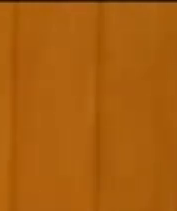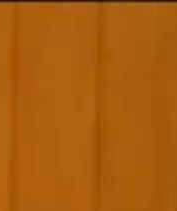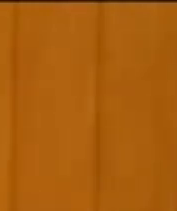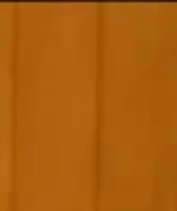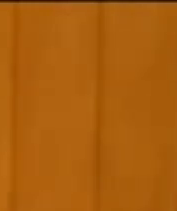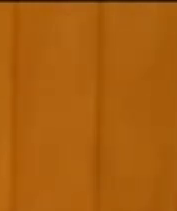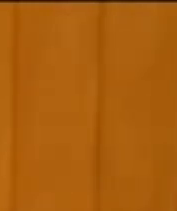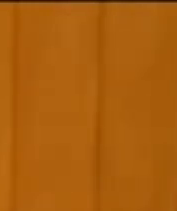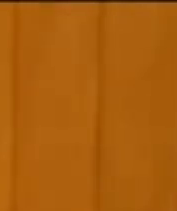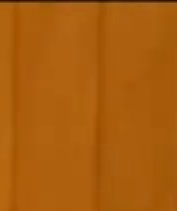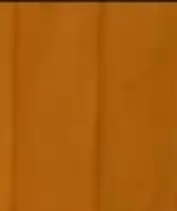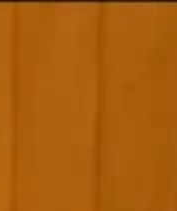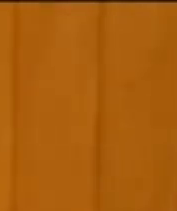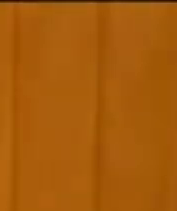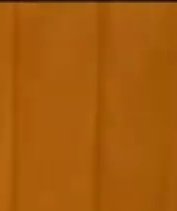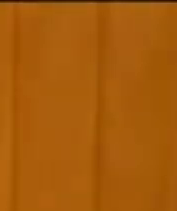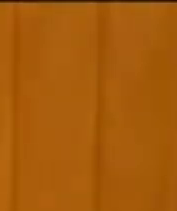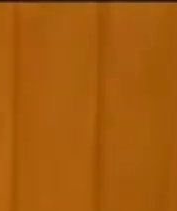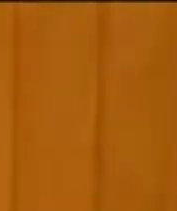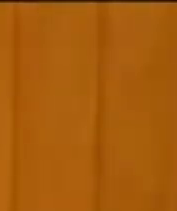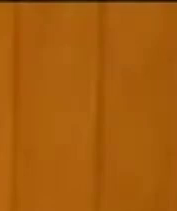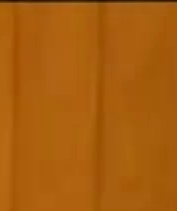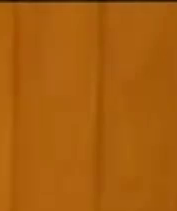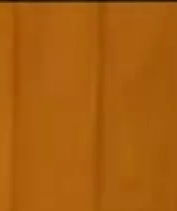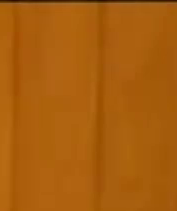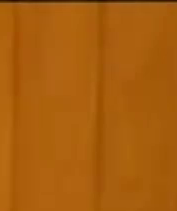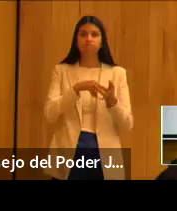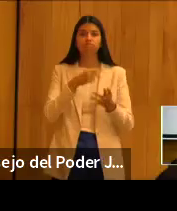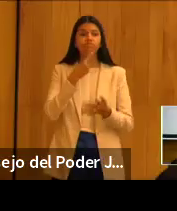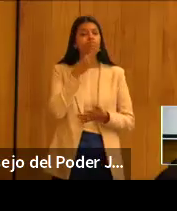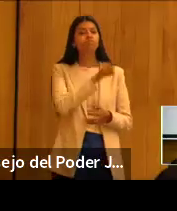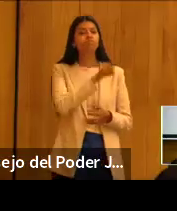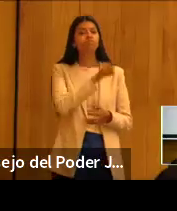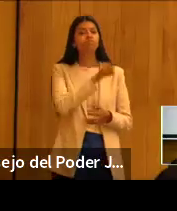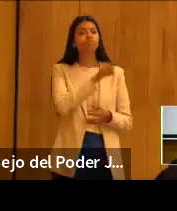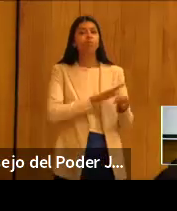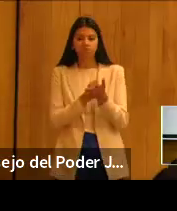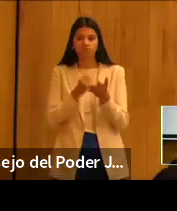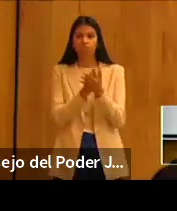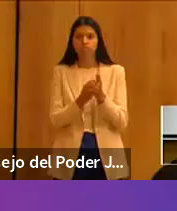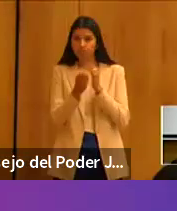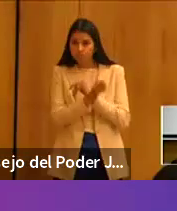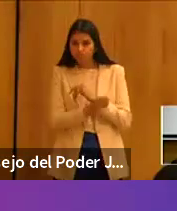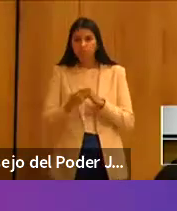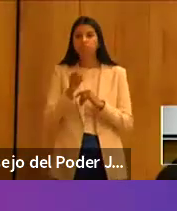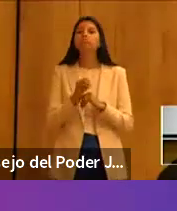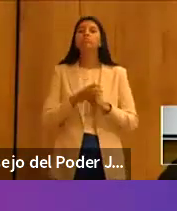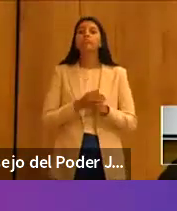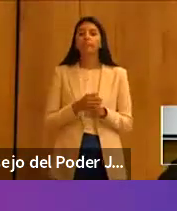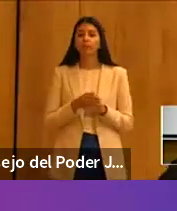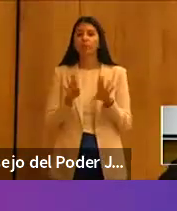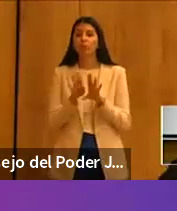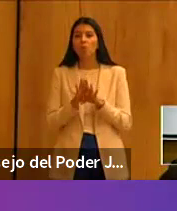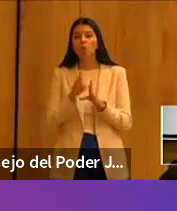había hecho a la Procuraduría sobre el acoso. Entonces, aunque iba en rebeldía, teníamos